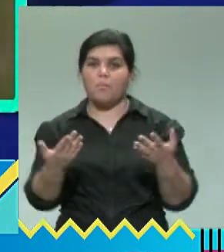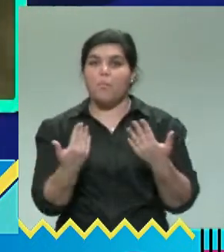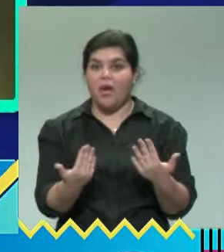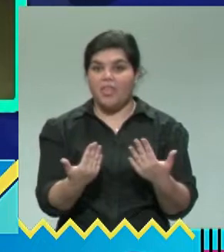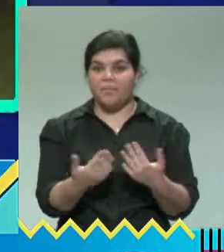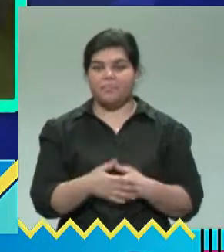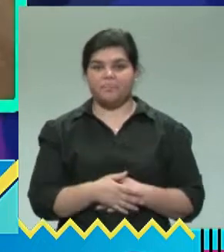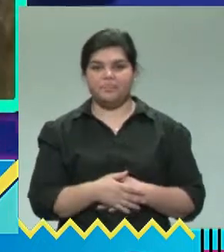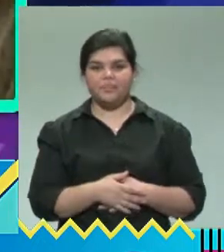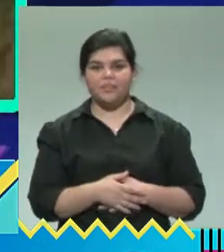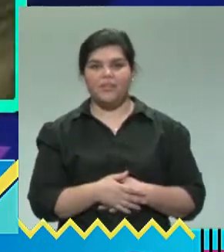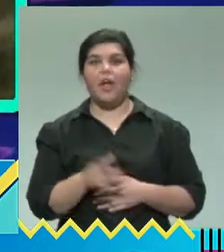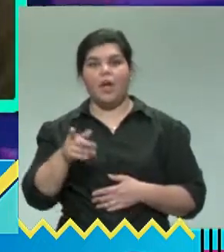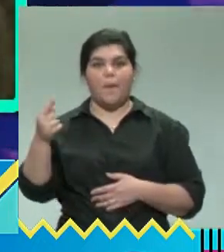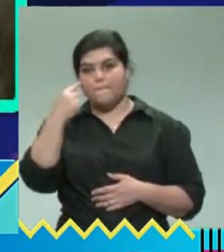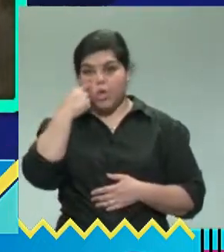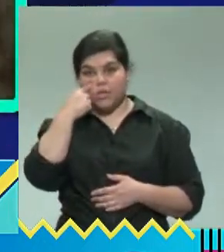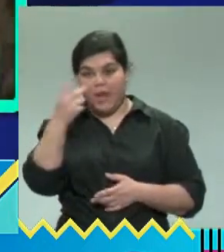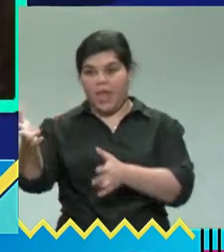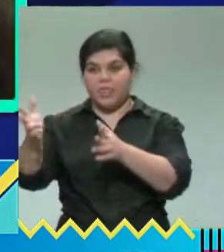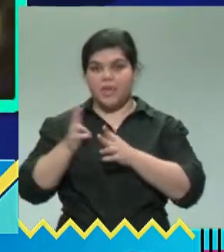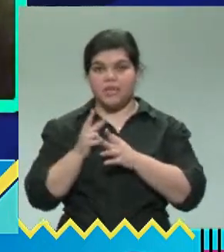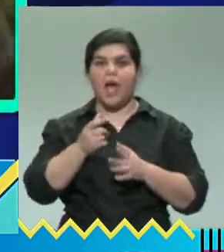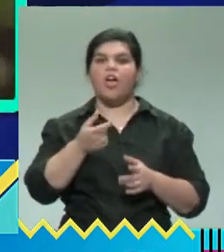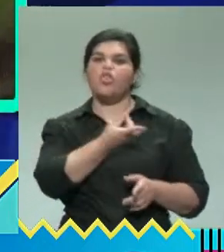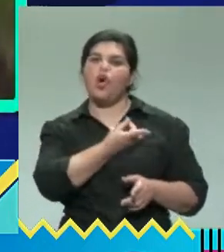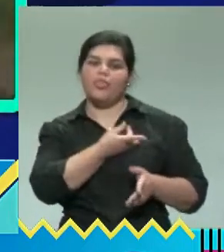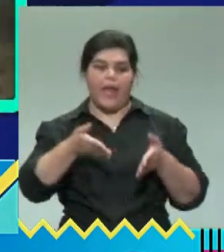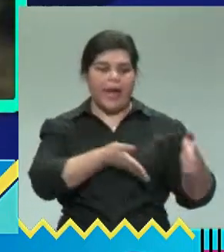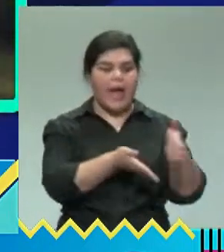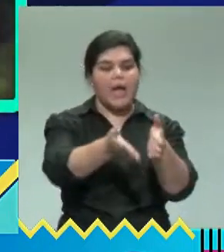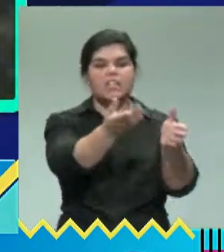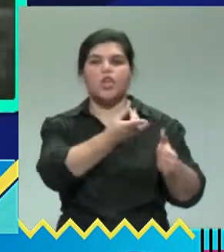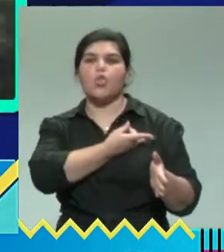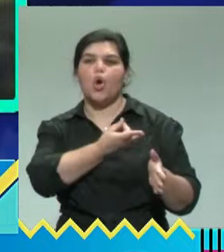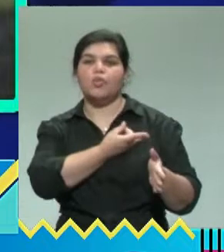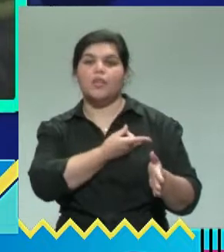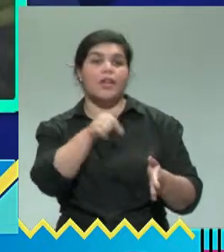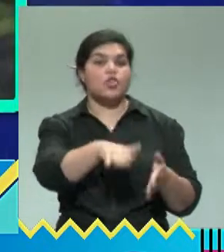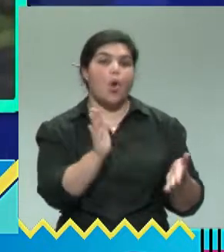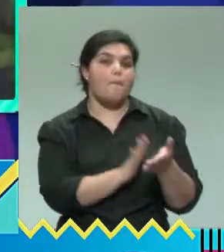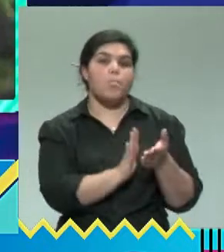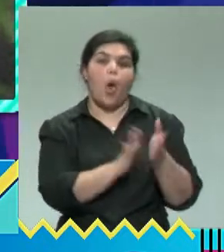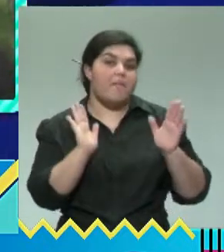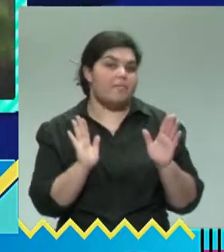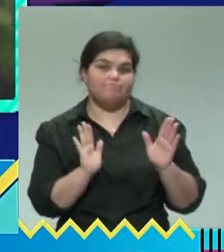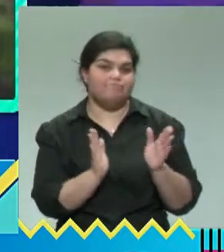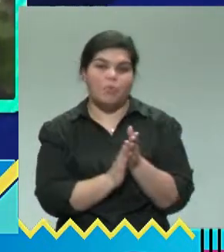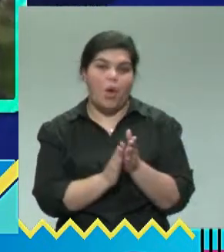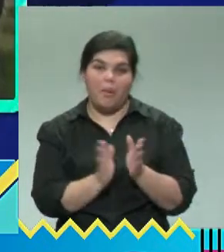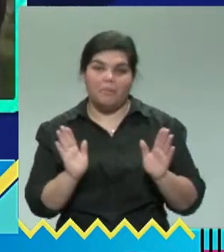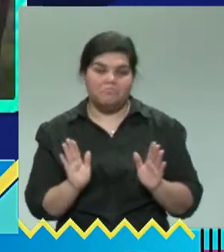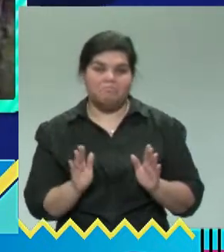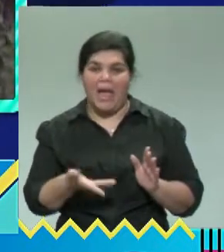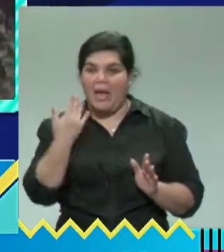dado calles, por acá quieren que pase esto es como una prueba. Se está planificando. Es una prueba. Bien.